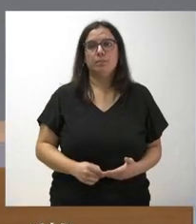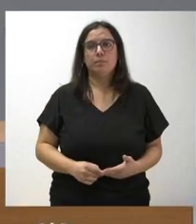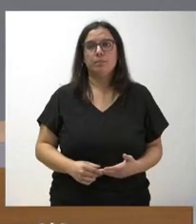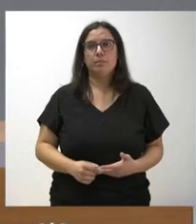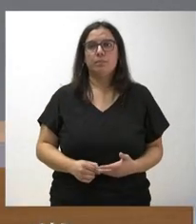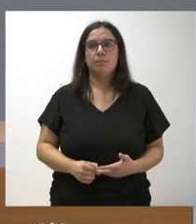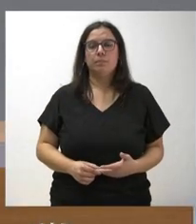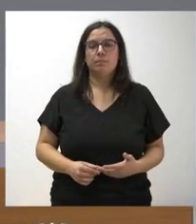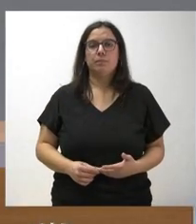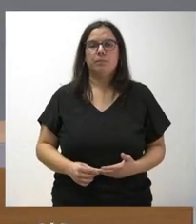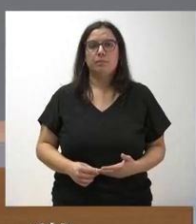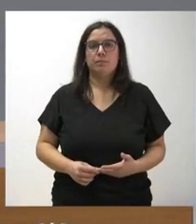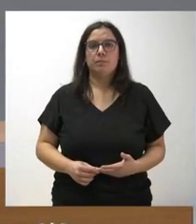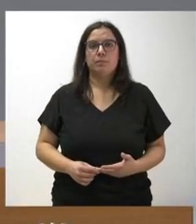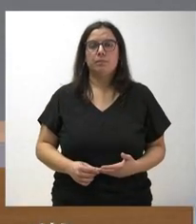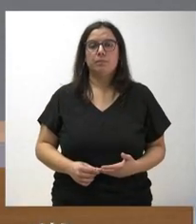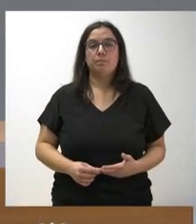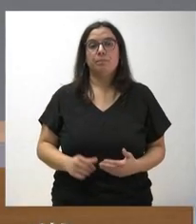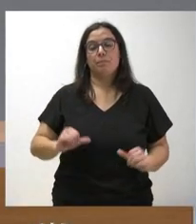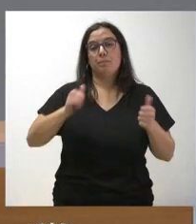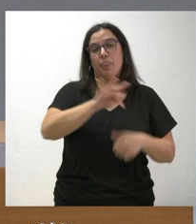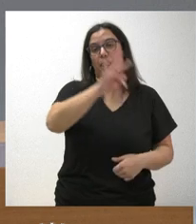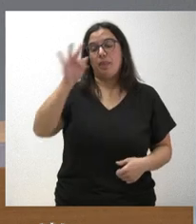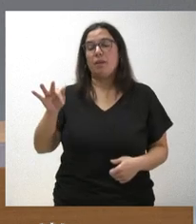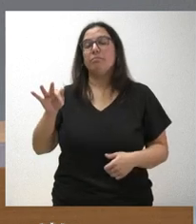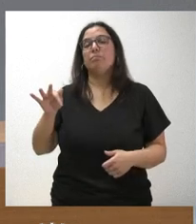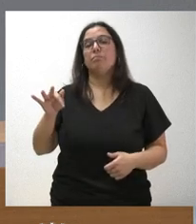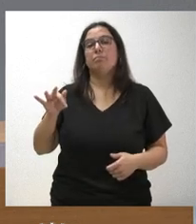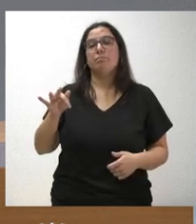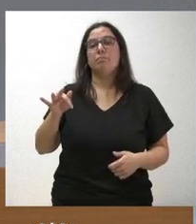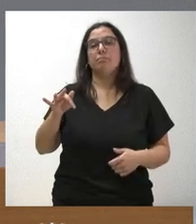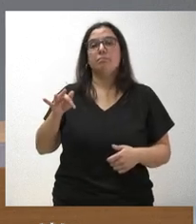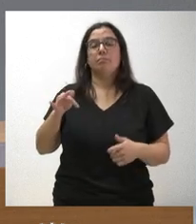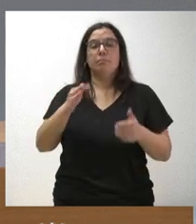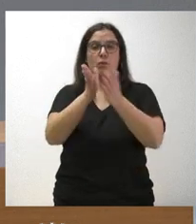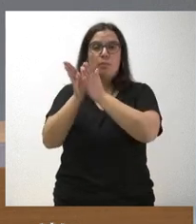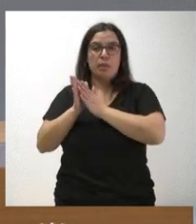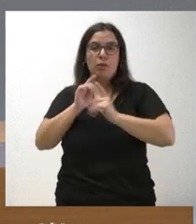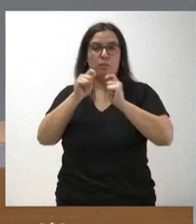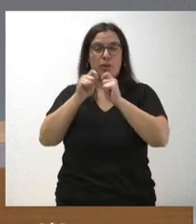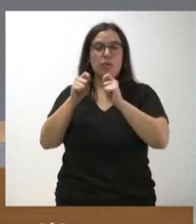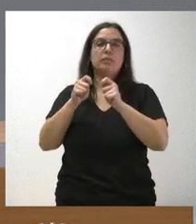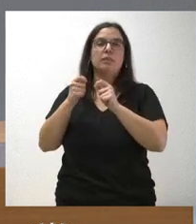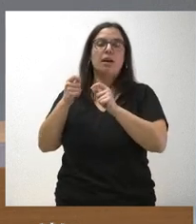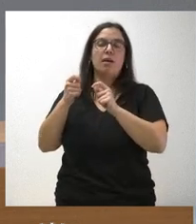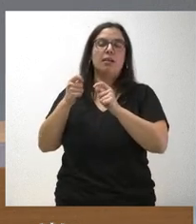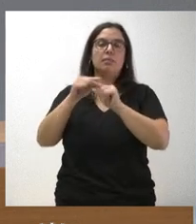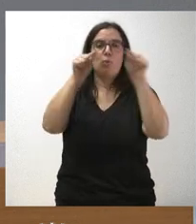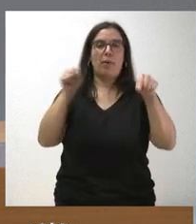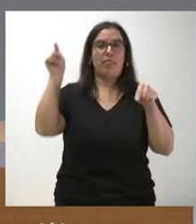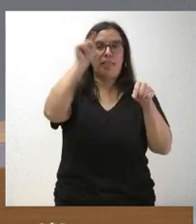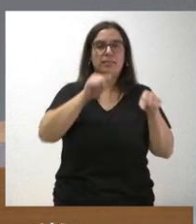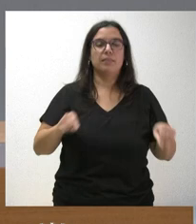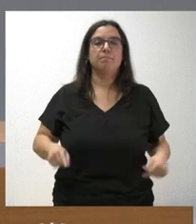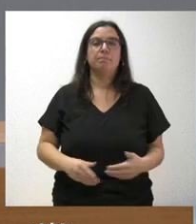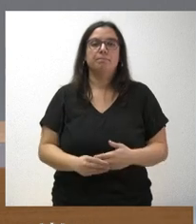pregunta pues entonces vamos a abrir ese turno habitual con los periodistas que no siguen desde las diferentes provincias